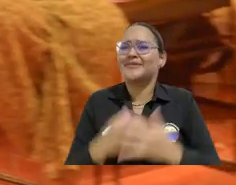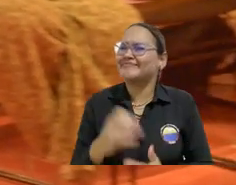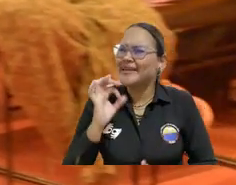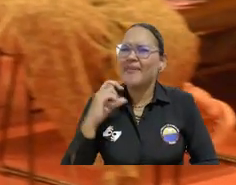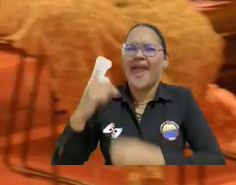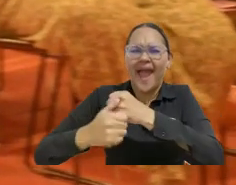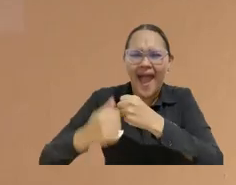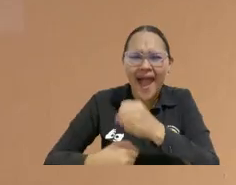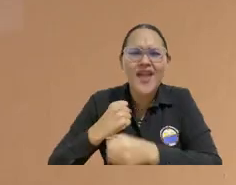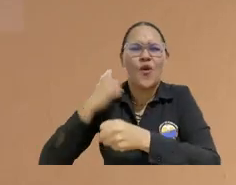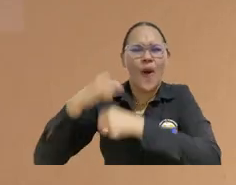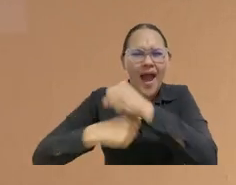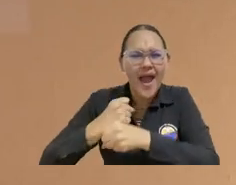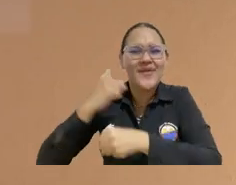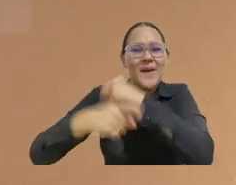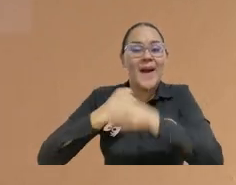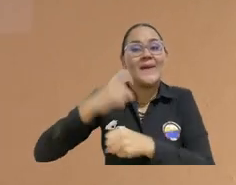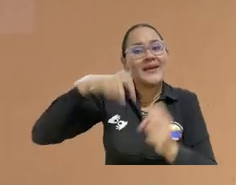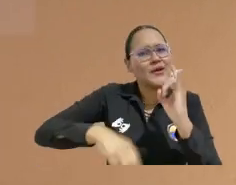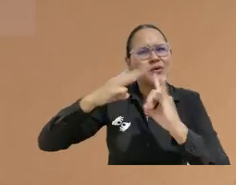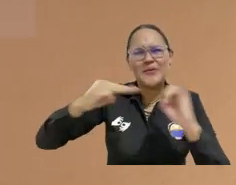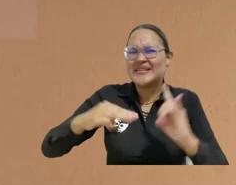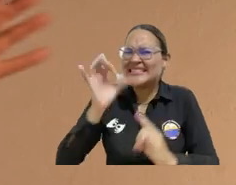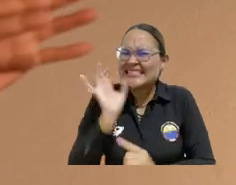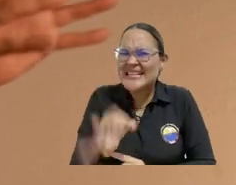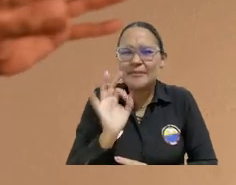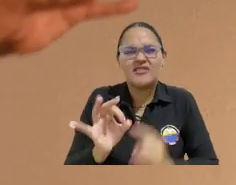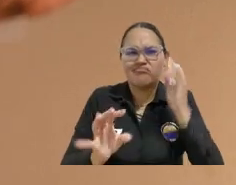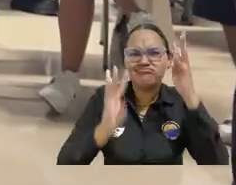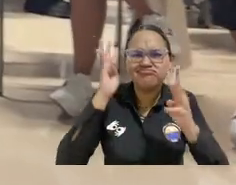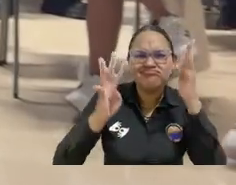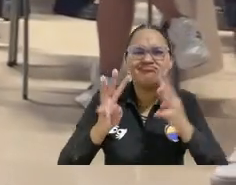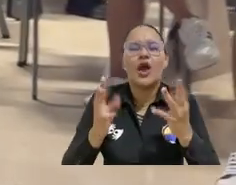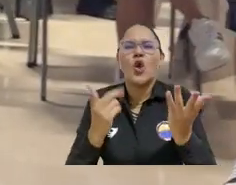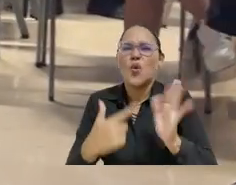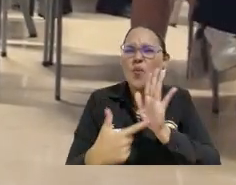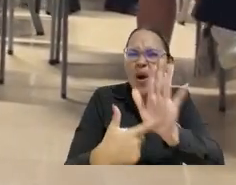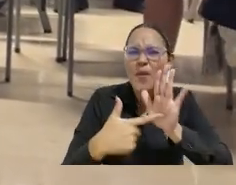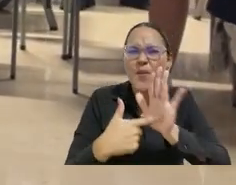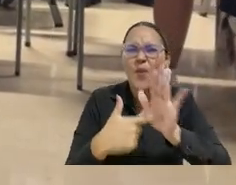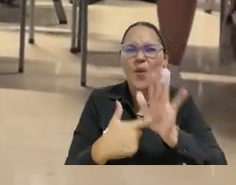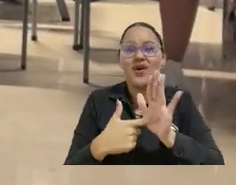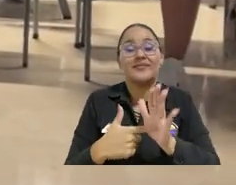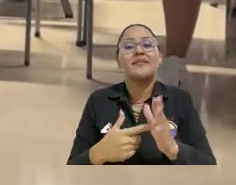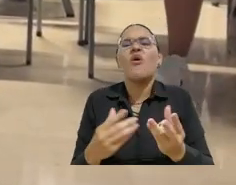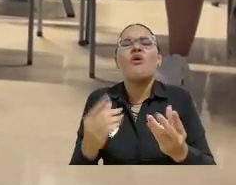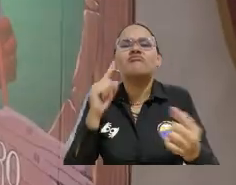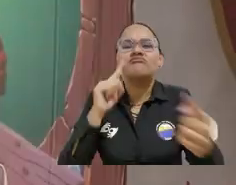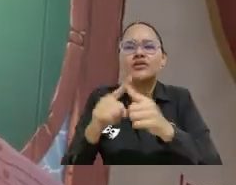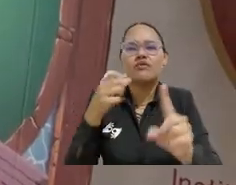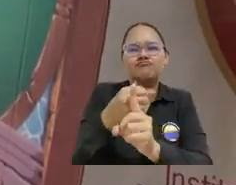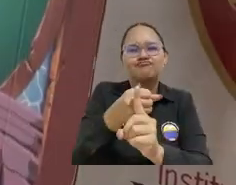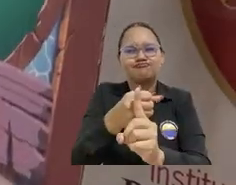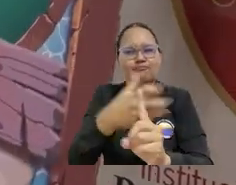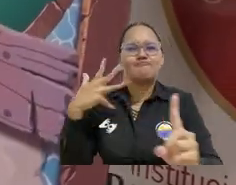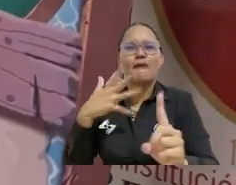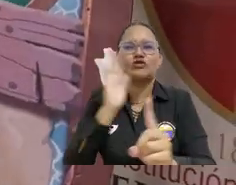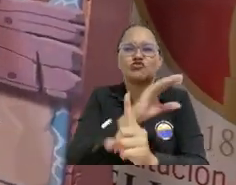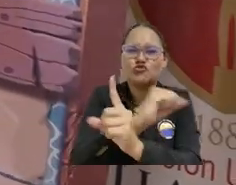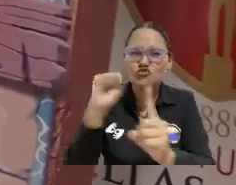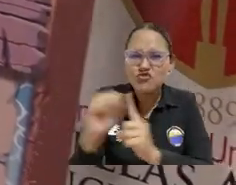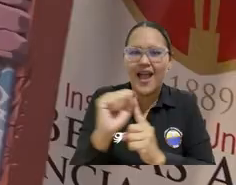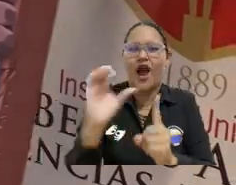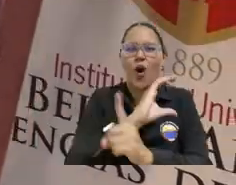papel fundamental. Año tras año, la Alma Mater asume el reto de innovar en su agenda con escenarios que impacten positivamente